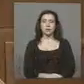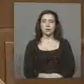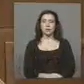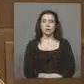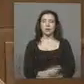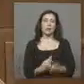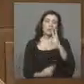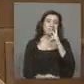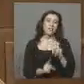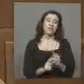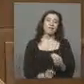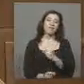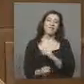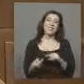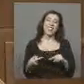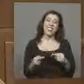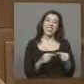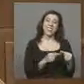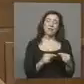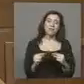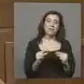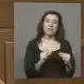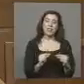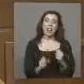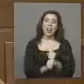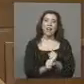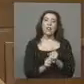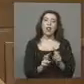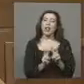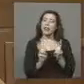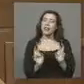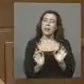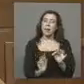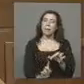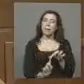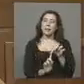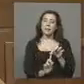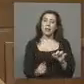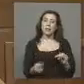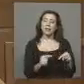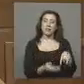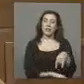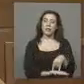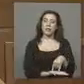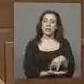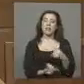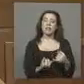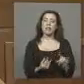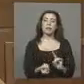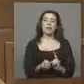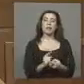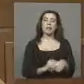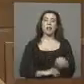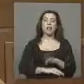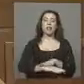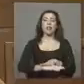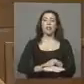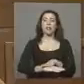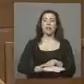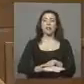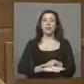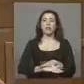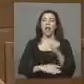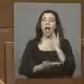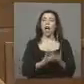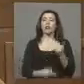que es una pena que el debate laboral que debiera ser la matriz del debate en el Parlamento, finalmente de parte de la derecha, tenga un